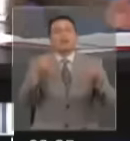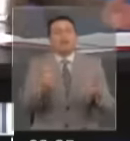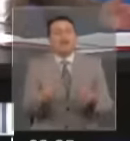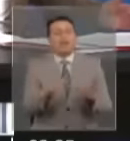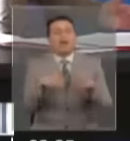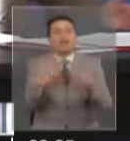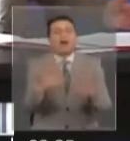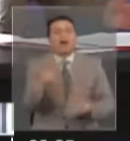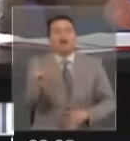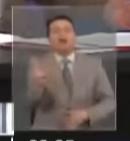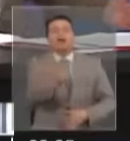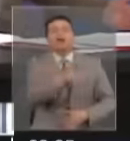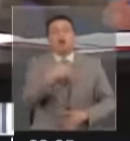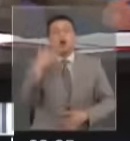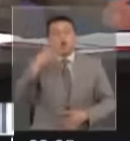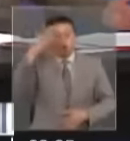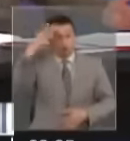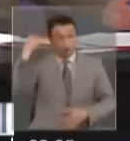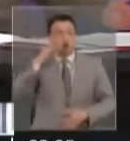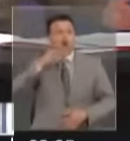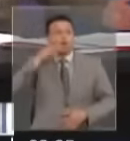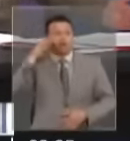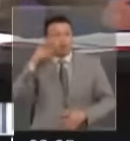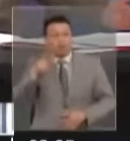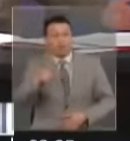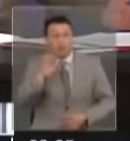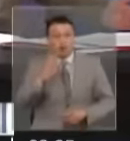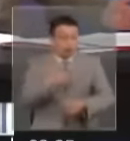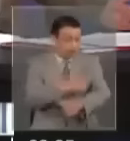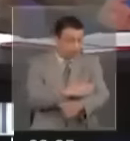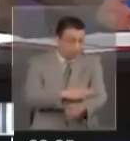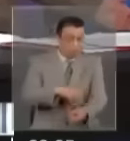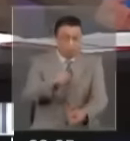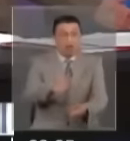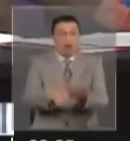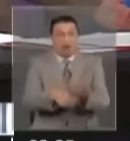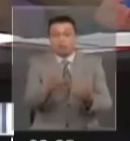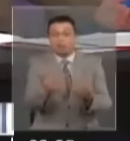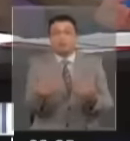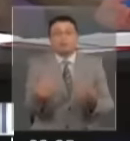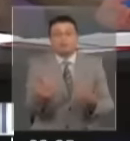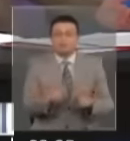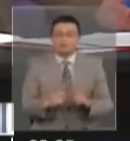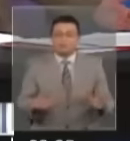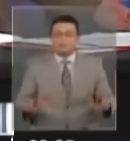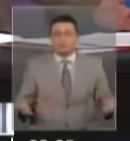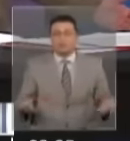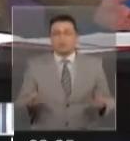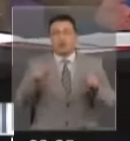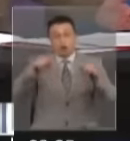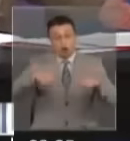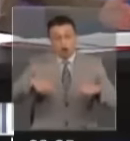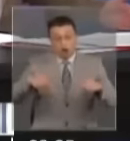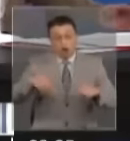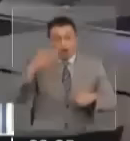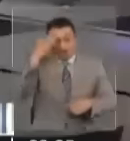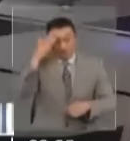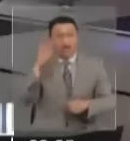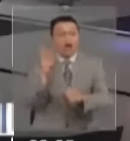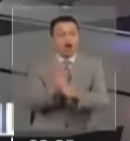¿Qué seguridad le da usted que a todos los que usan el pelo de una determinada manera o tengan tatuaje le digan el carnet de identidad? ¿Pero por qué a Cristian le van a pedir? Hoy día los que